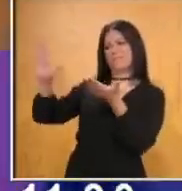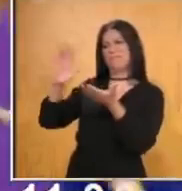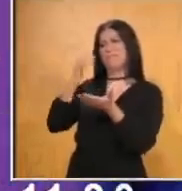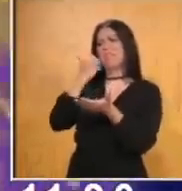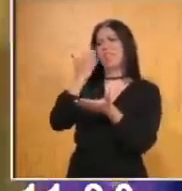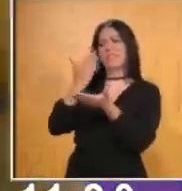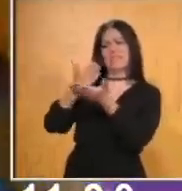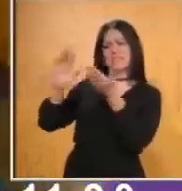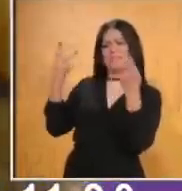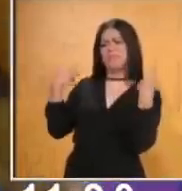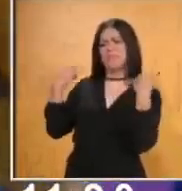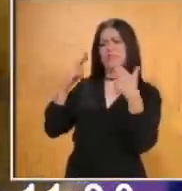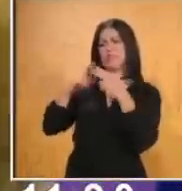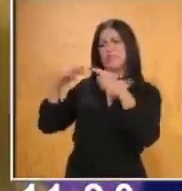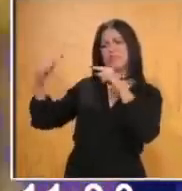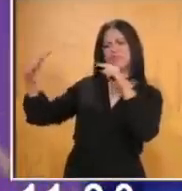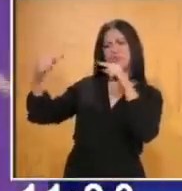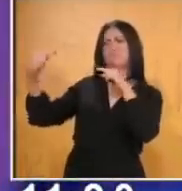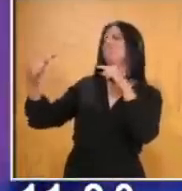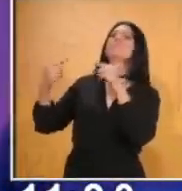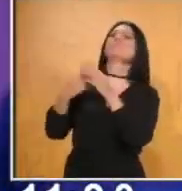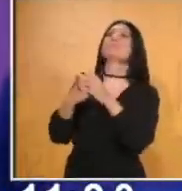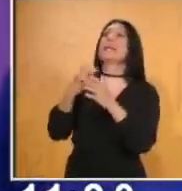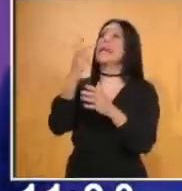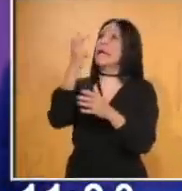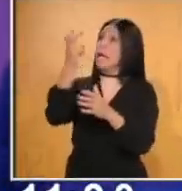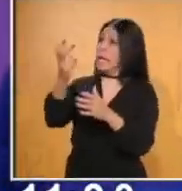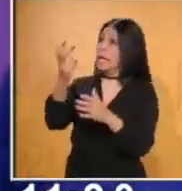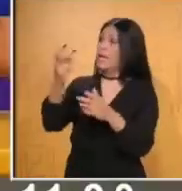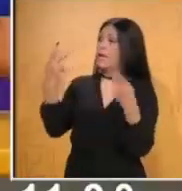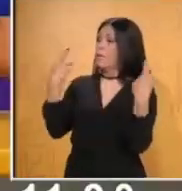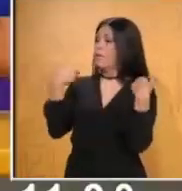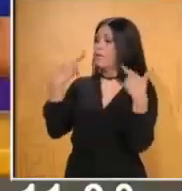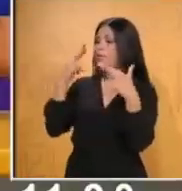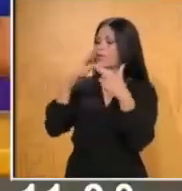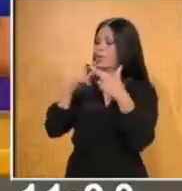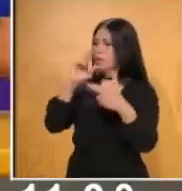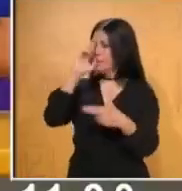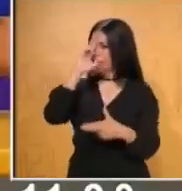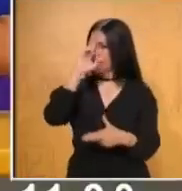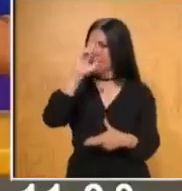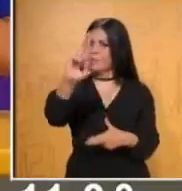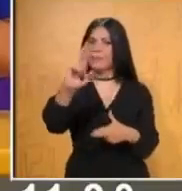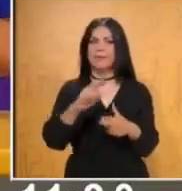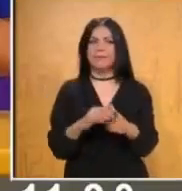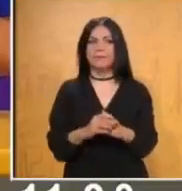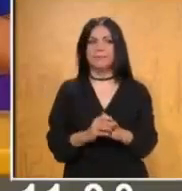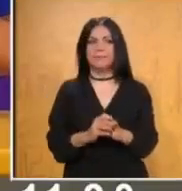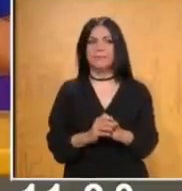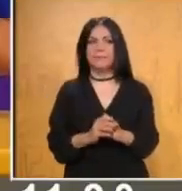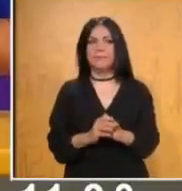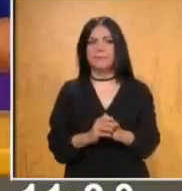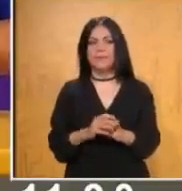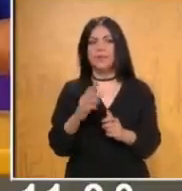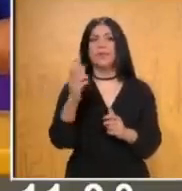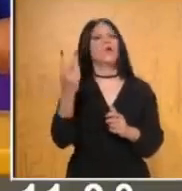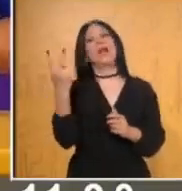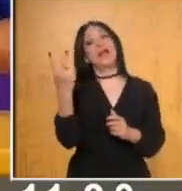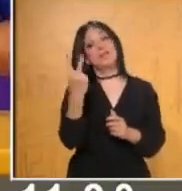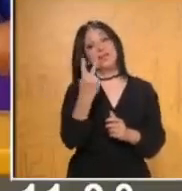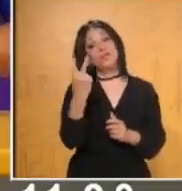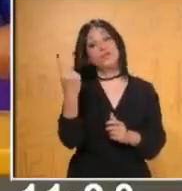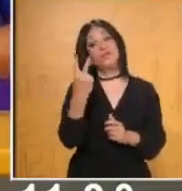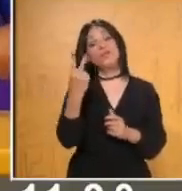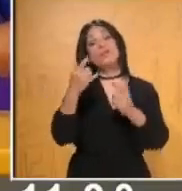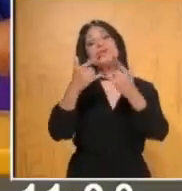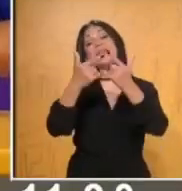sirenita. Ella es la maestra Keila. Y junto a ti les voy a contar